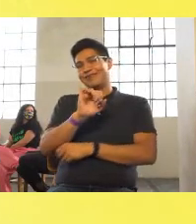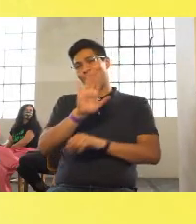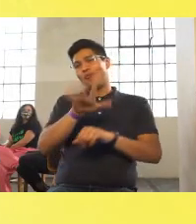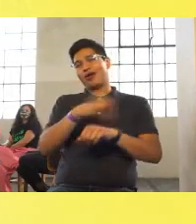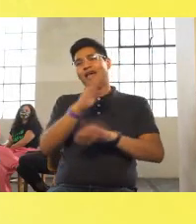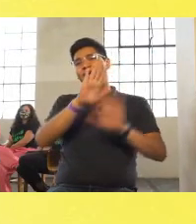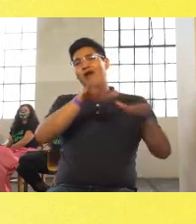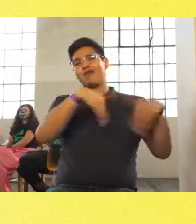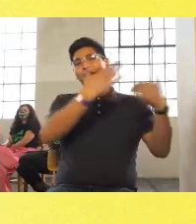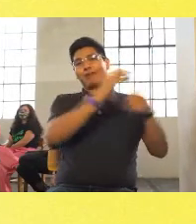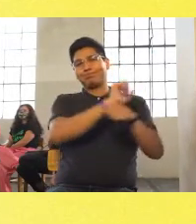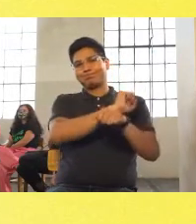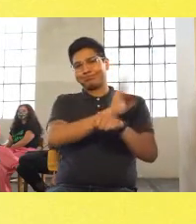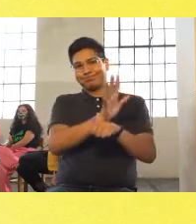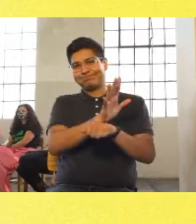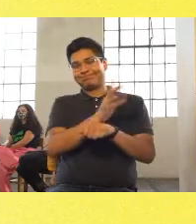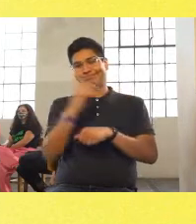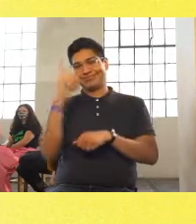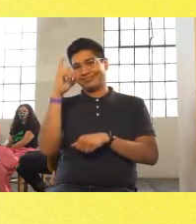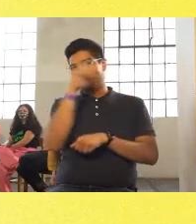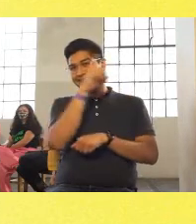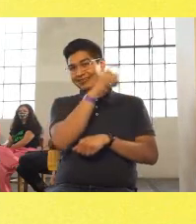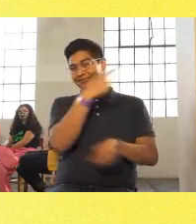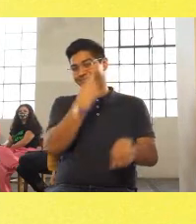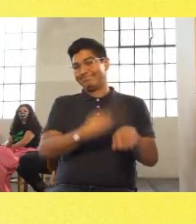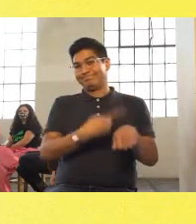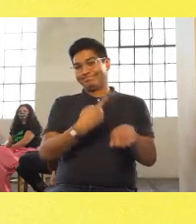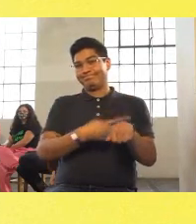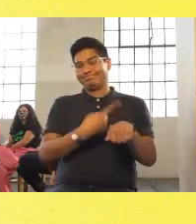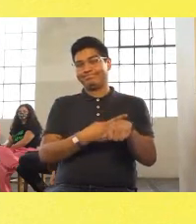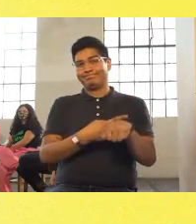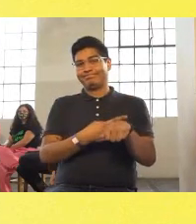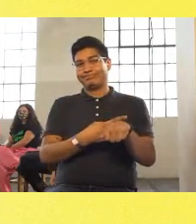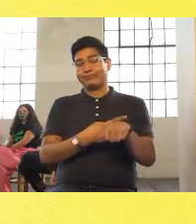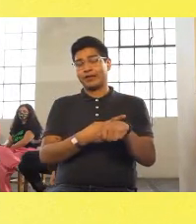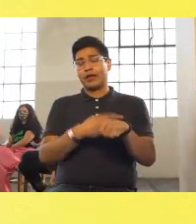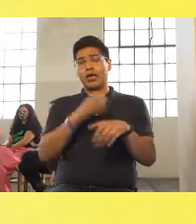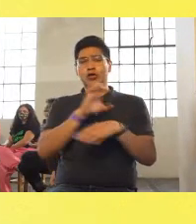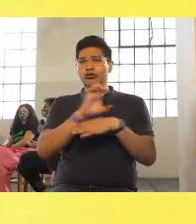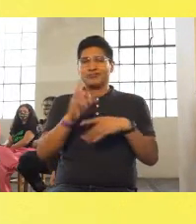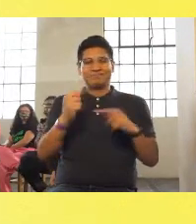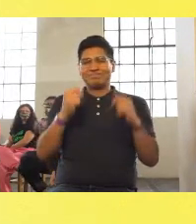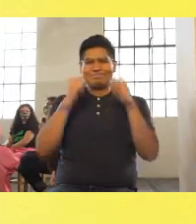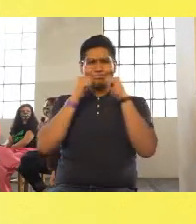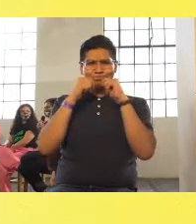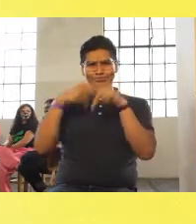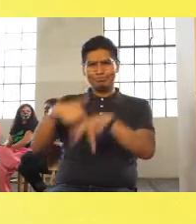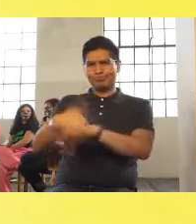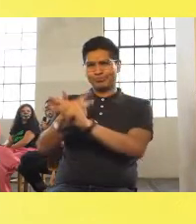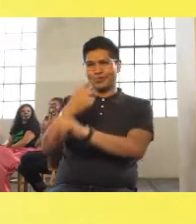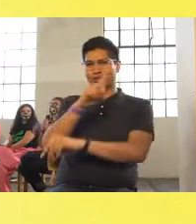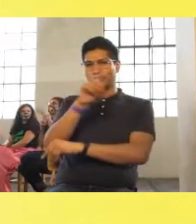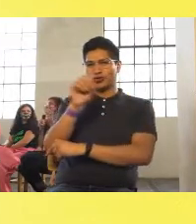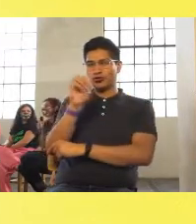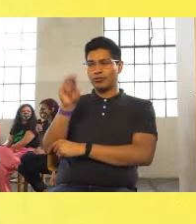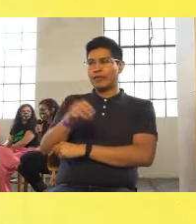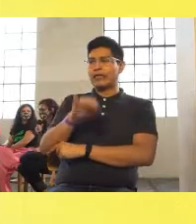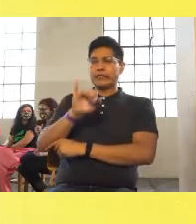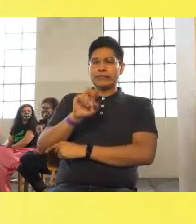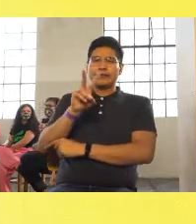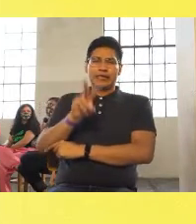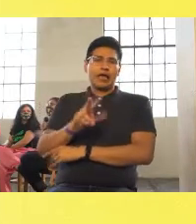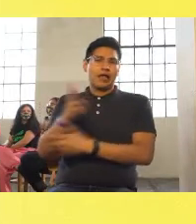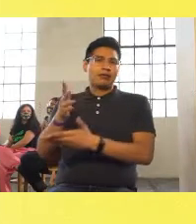¿no? Entonces, pues nos empezamos a organizar, sabíamos que no íbamos a ir a la marcha por